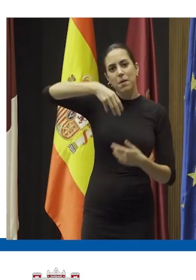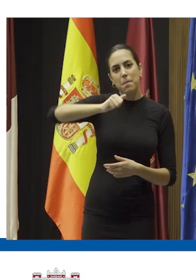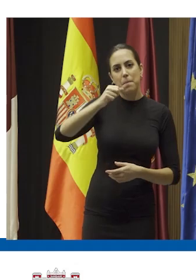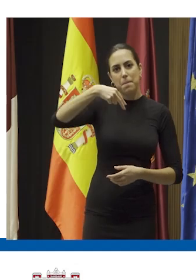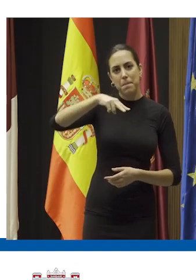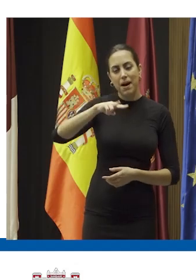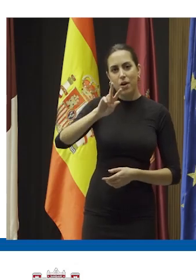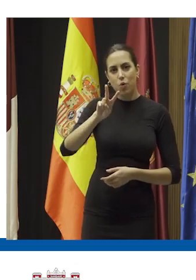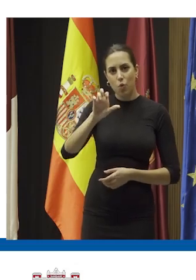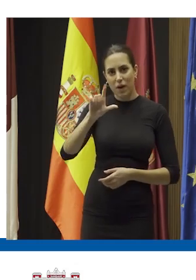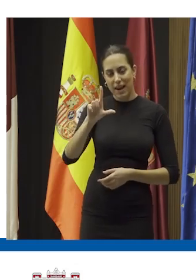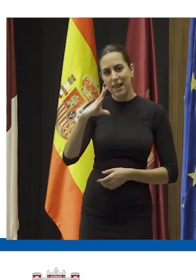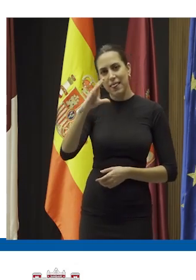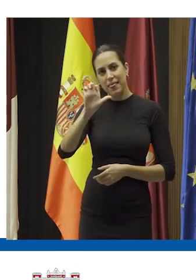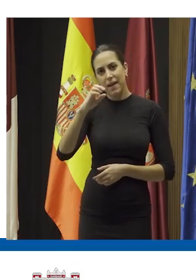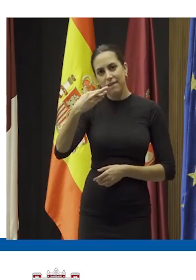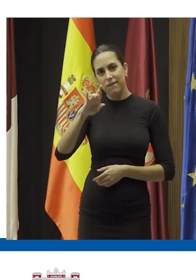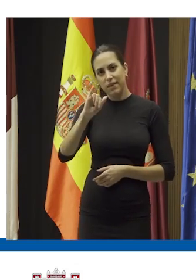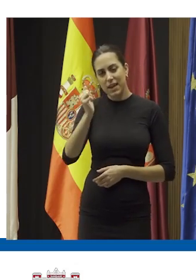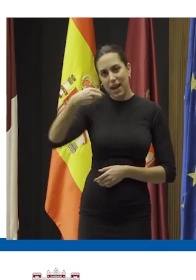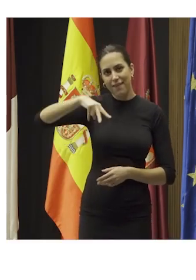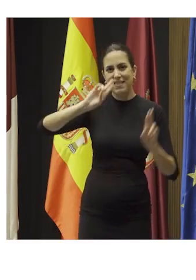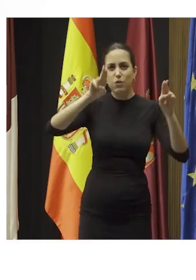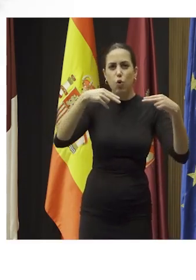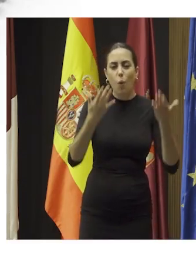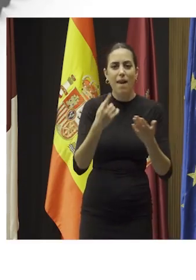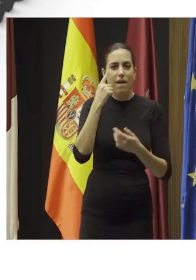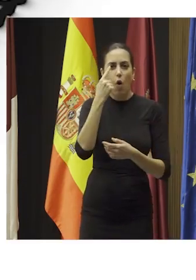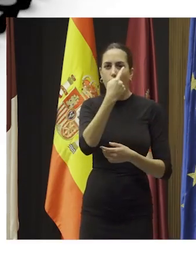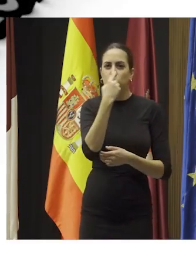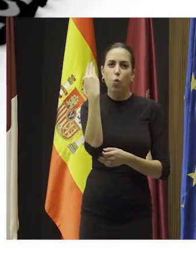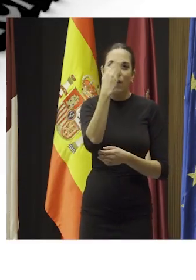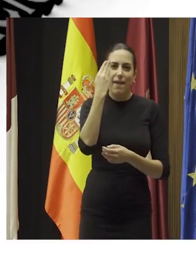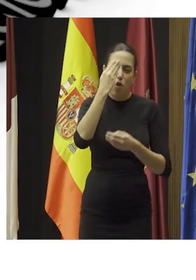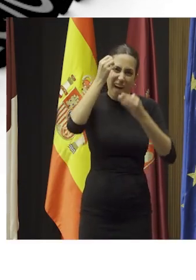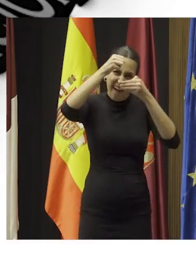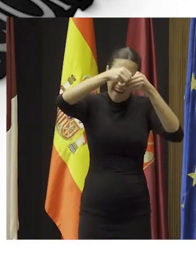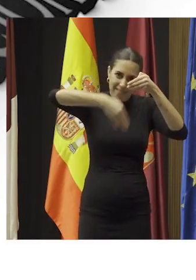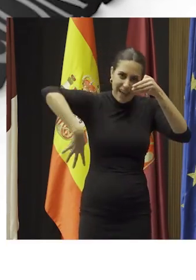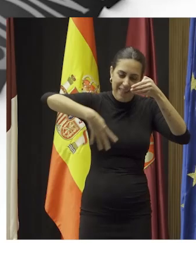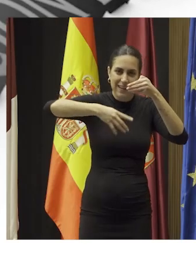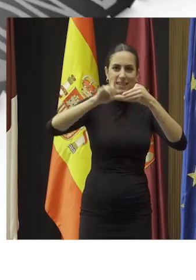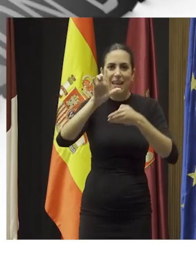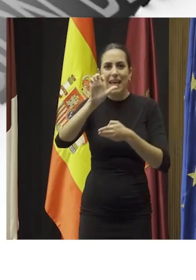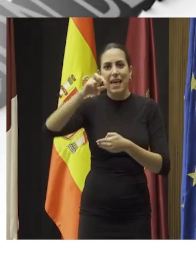Toboso, que lleva por título Cuidando nuestros ojos, cataratas y lentes